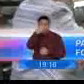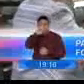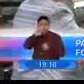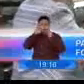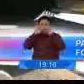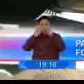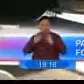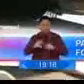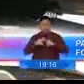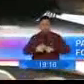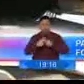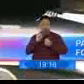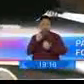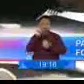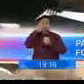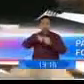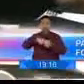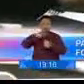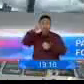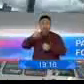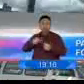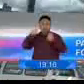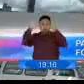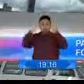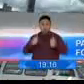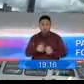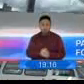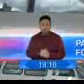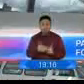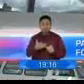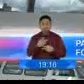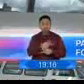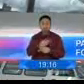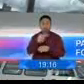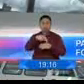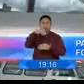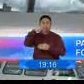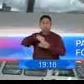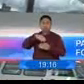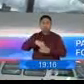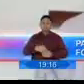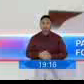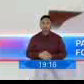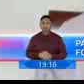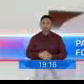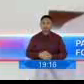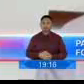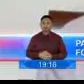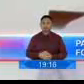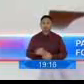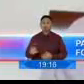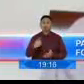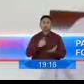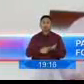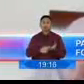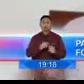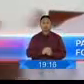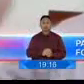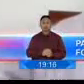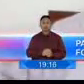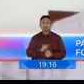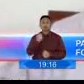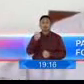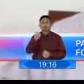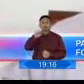de inscripción de candidaturas en el Consejo Nacional Electoral CNE. El analista Walter Spurrier por el momento